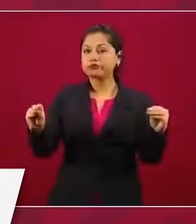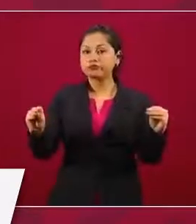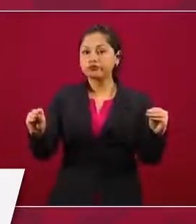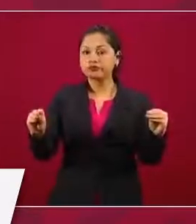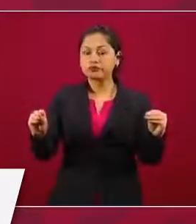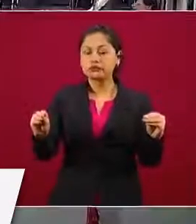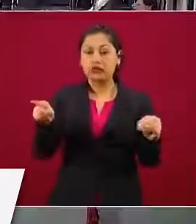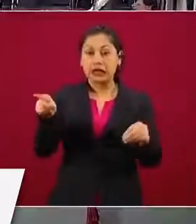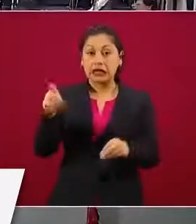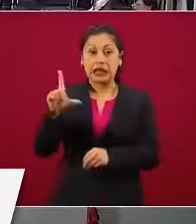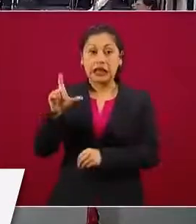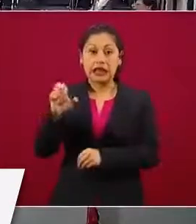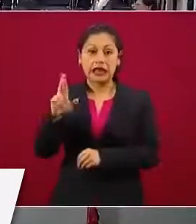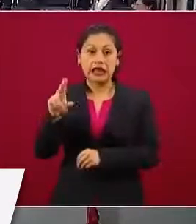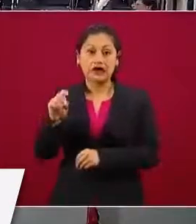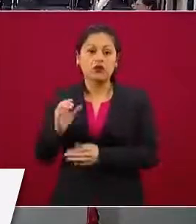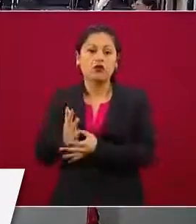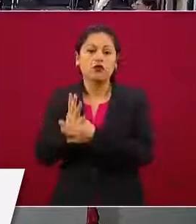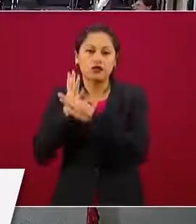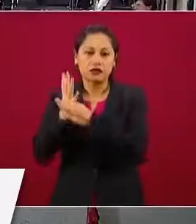norte.